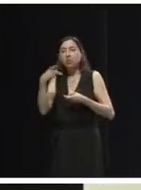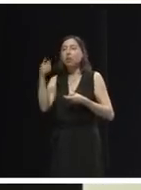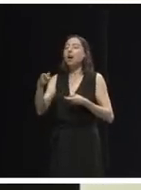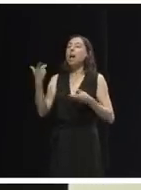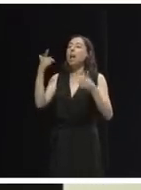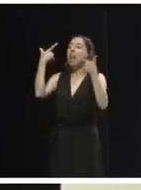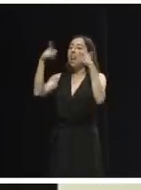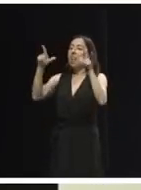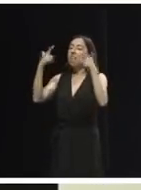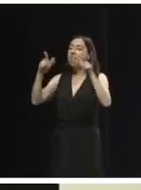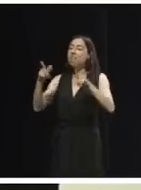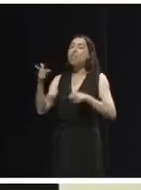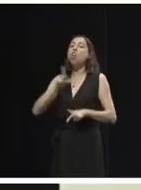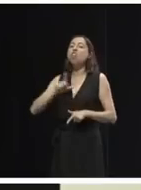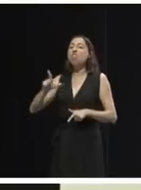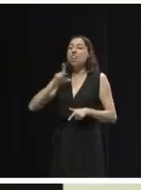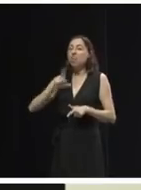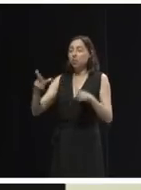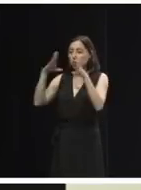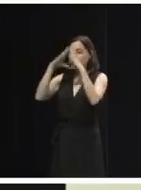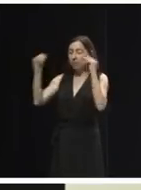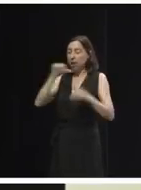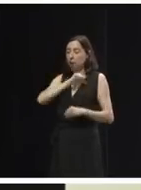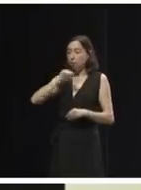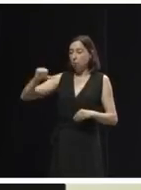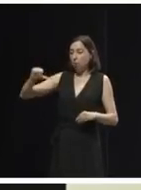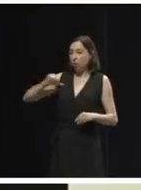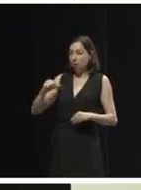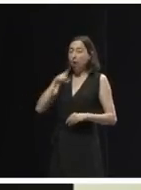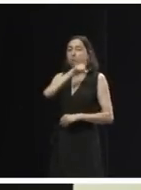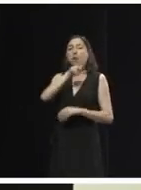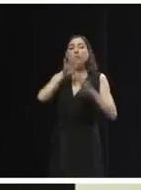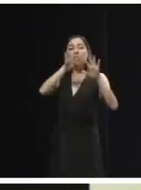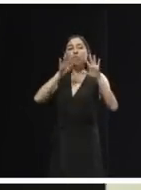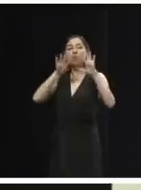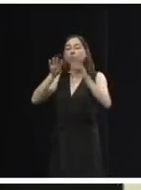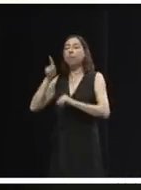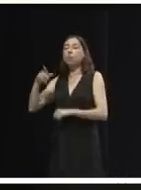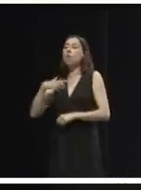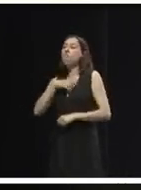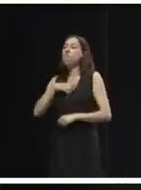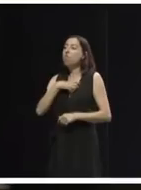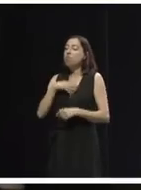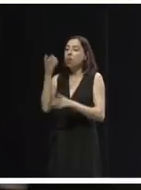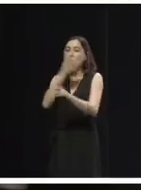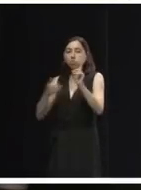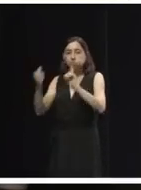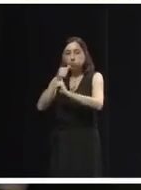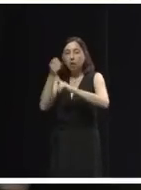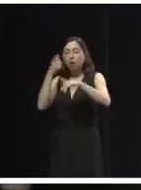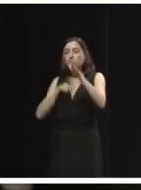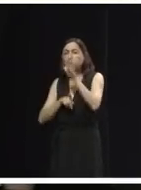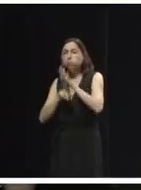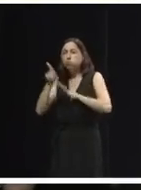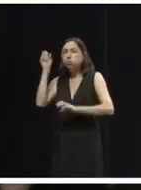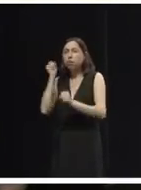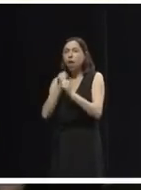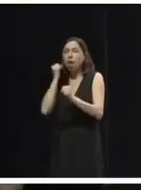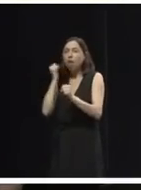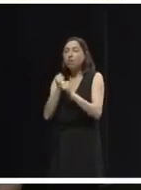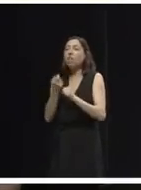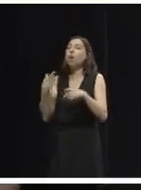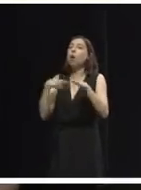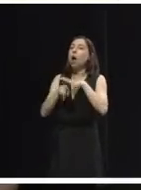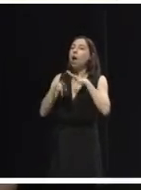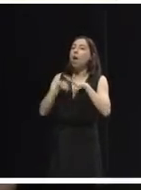Autónoma y en 1991 se convirtió en funcionaria de carrera, desempeñando su trabajo en la agencia tributaria. Dice que es